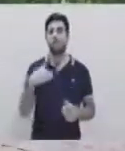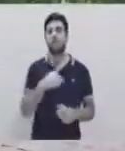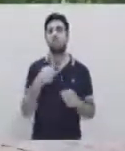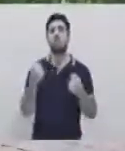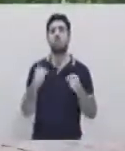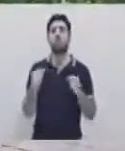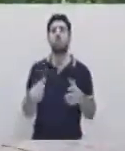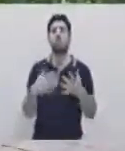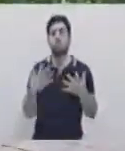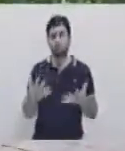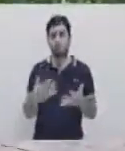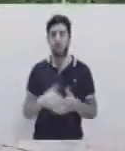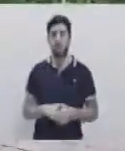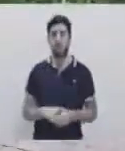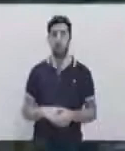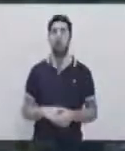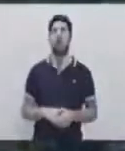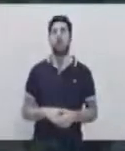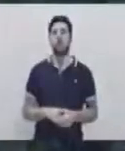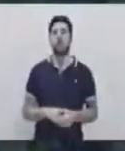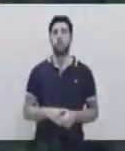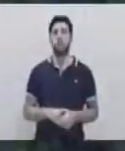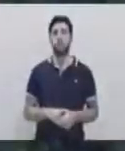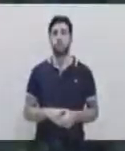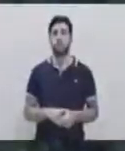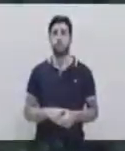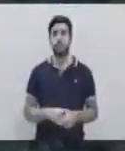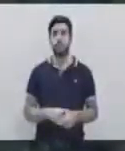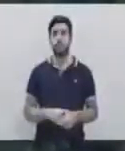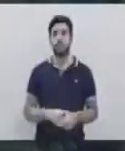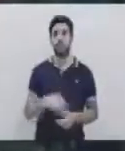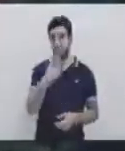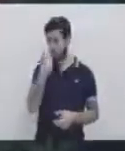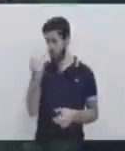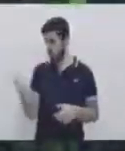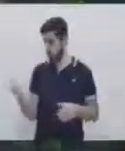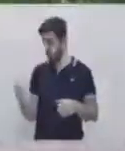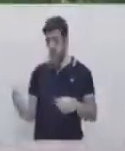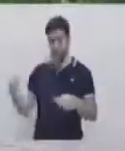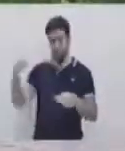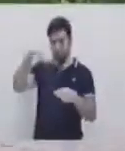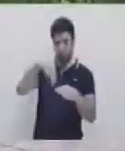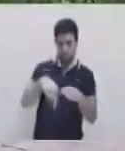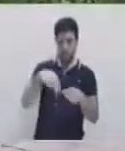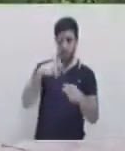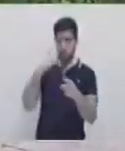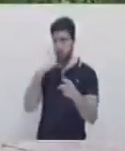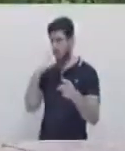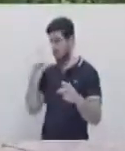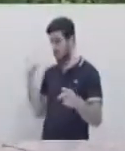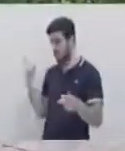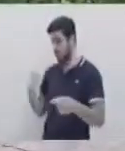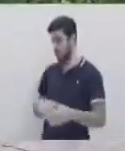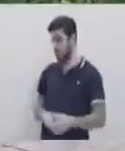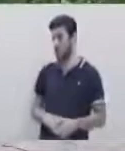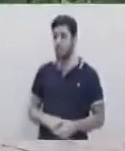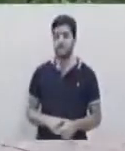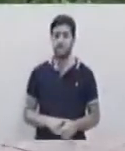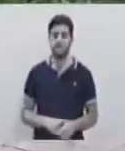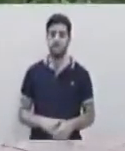¿Qué vamos a hacer? Vamos a colocar dentro del costal